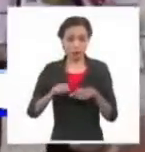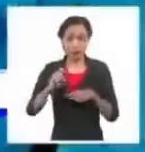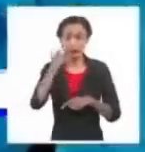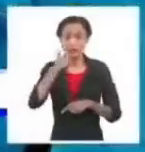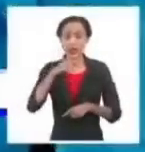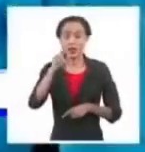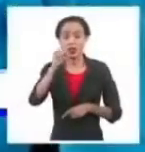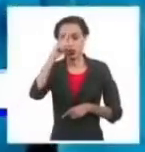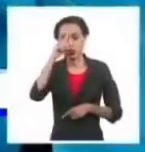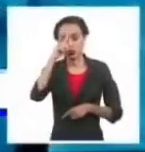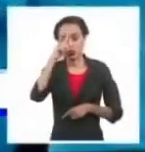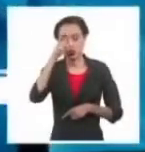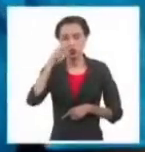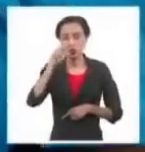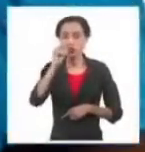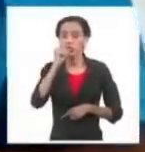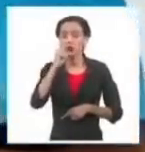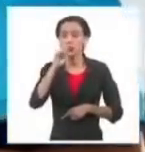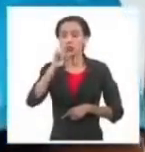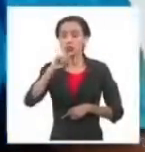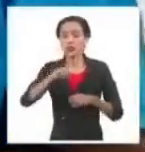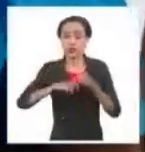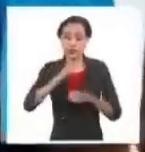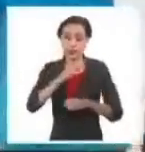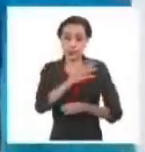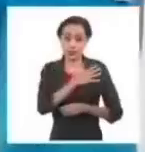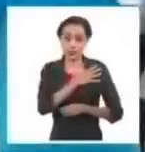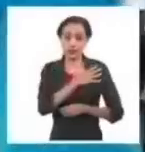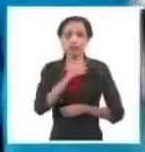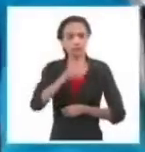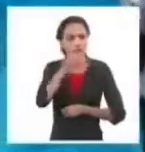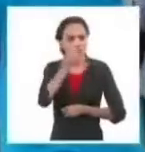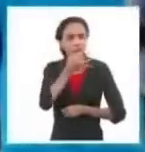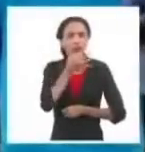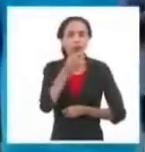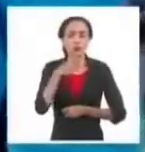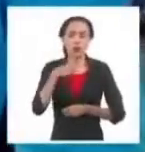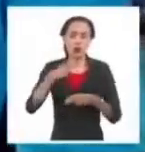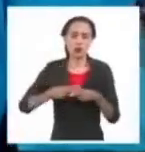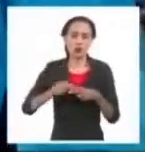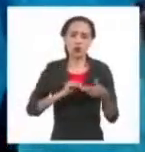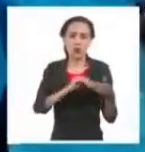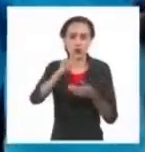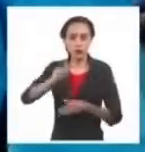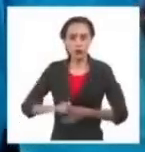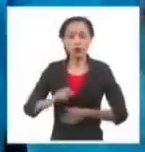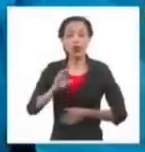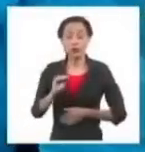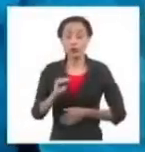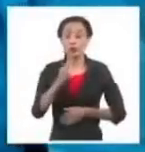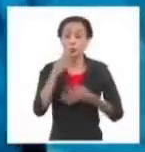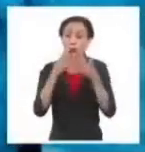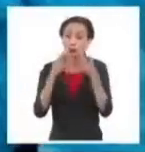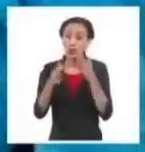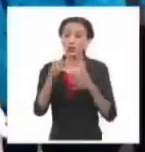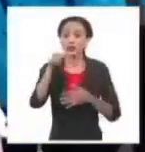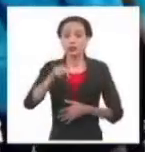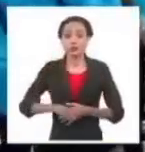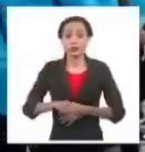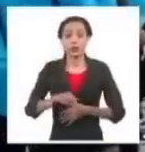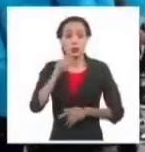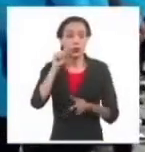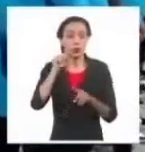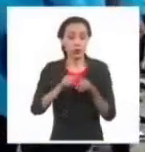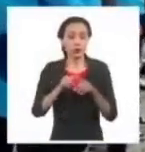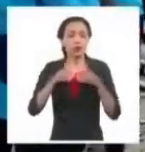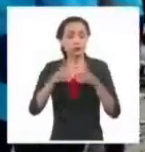cristian rodríguez torpederos de la selección cubana a los nombres de sus compañeros y dejó claro el objetivo con el cual viajar a tierras mexicanas es